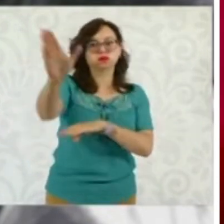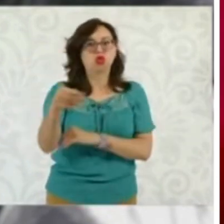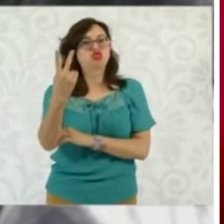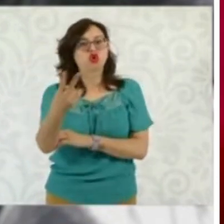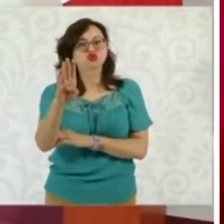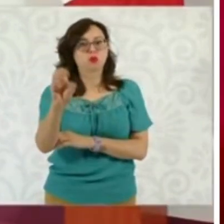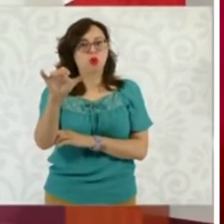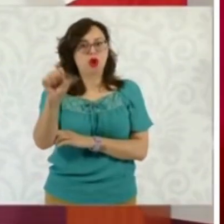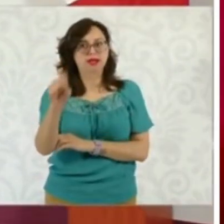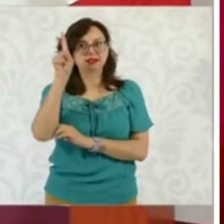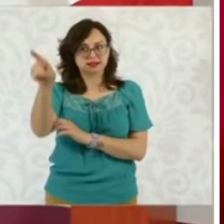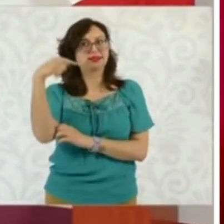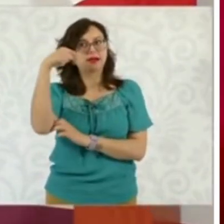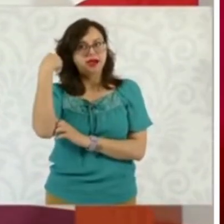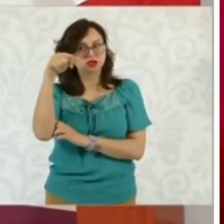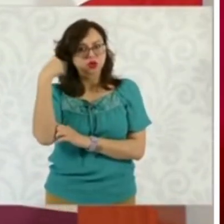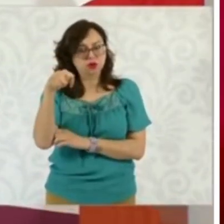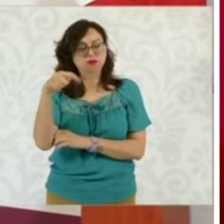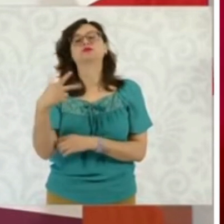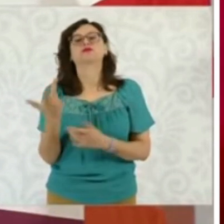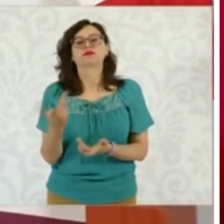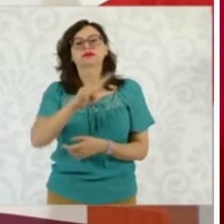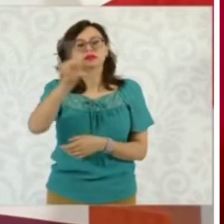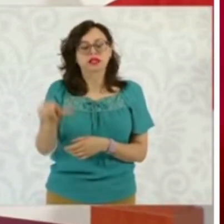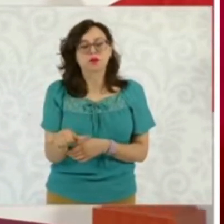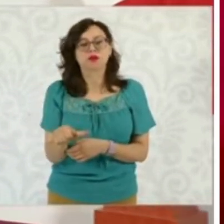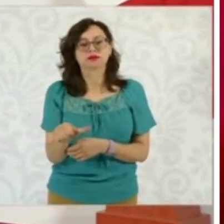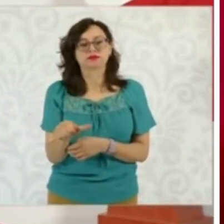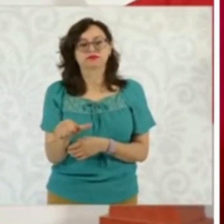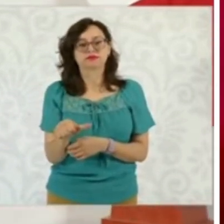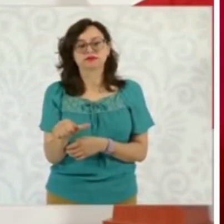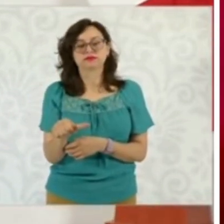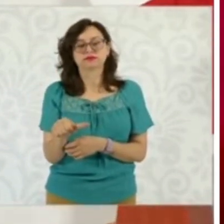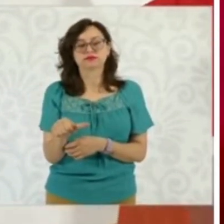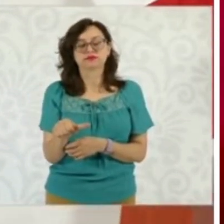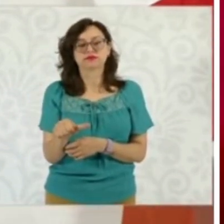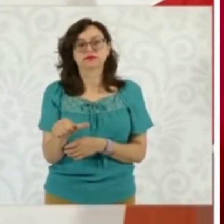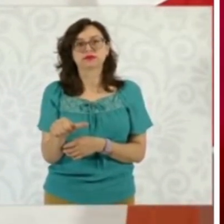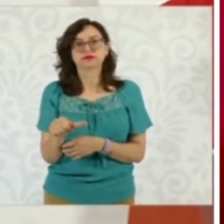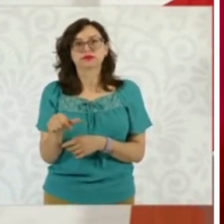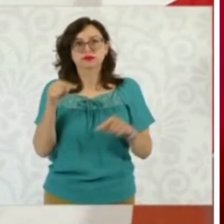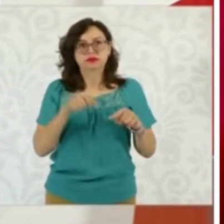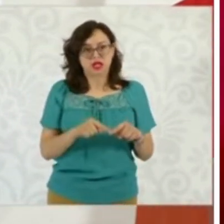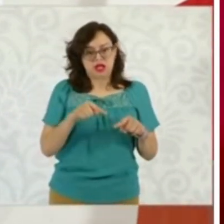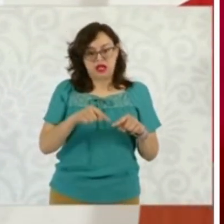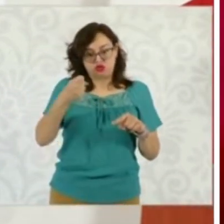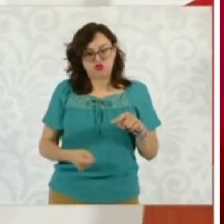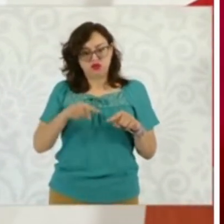al puerto de Dos Bocas, en Paraíso, Tabasco. Y luego, de Salina Cruz, por el